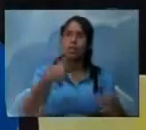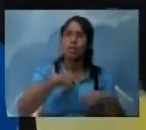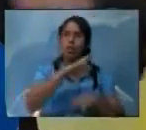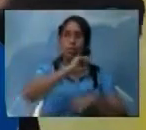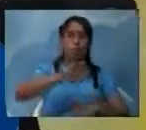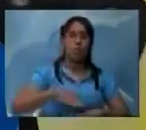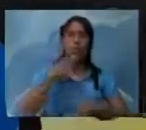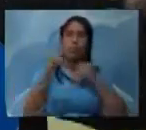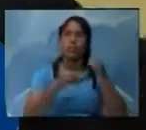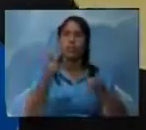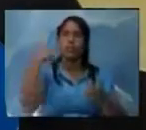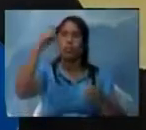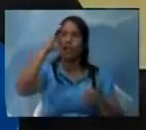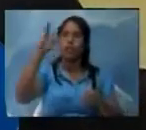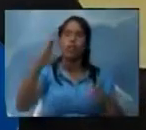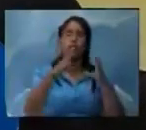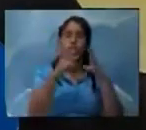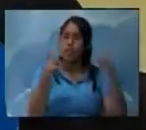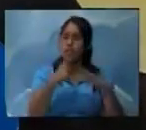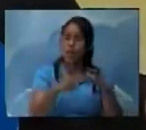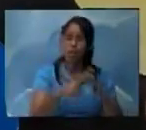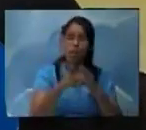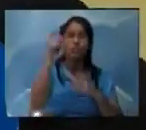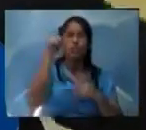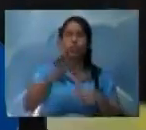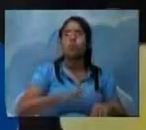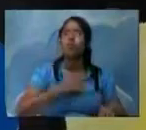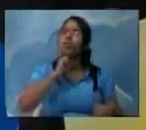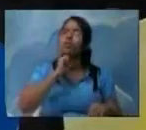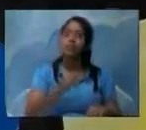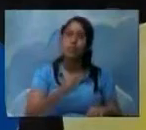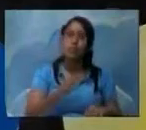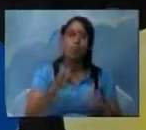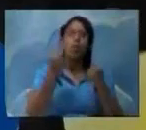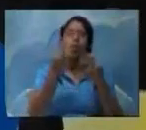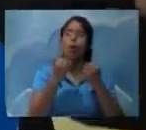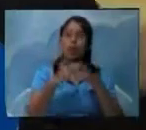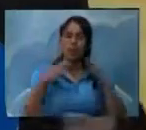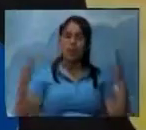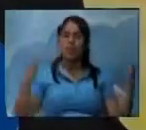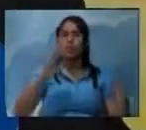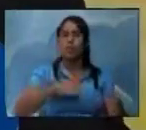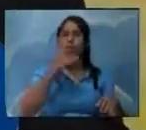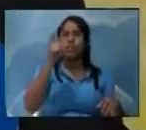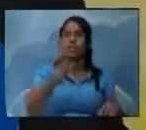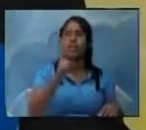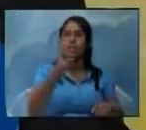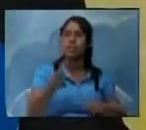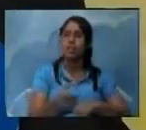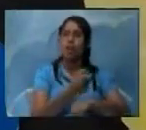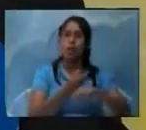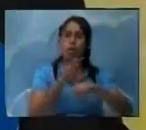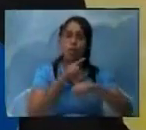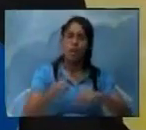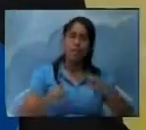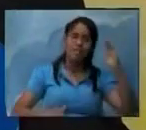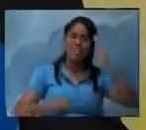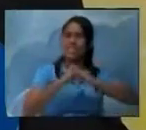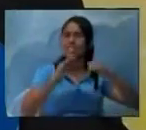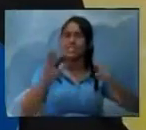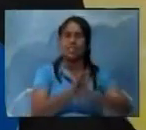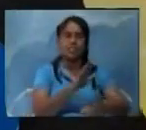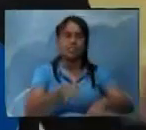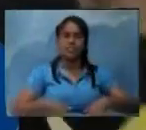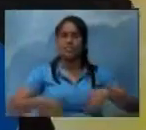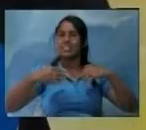pueda hacer. Para Dios todas las cosas son posibles. ¿Cuán grande puede ser ese gobernante lleno de ira y